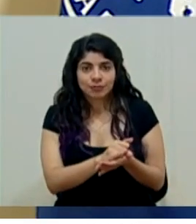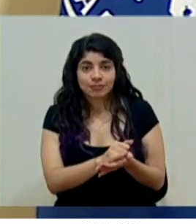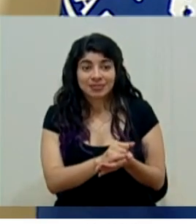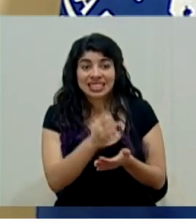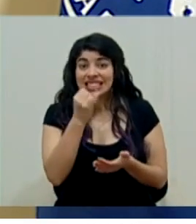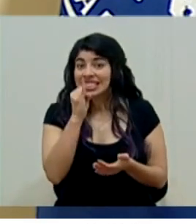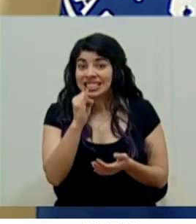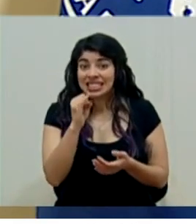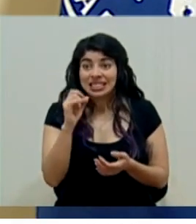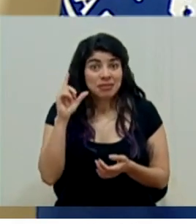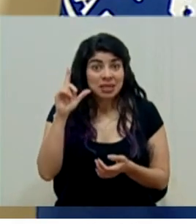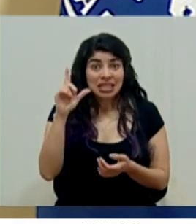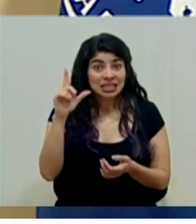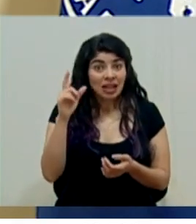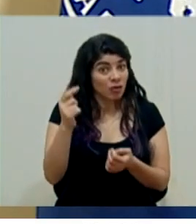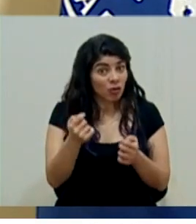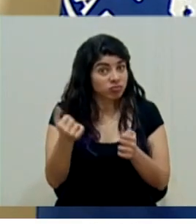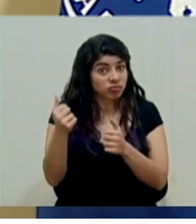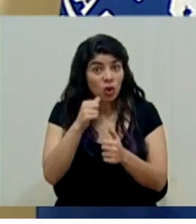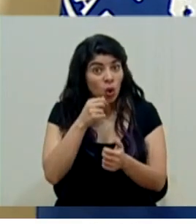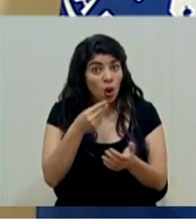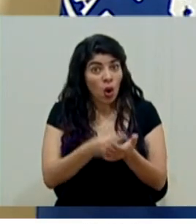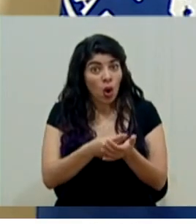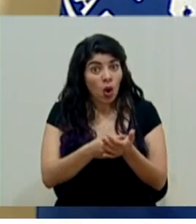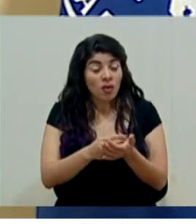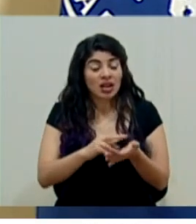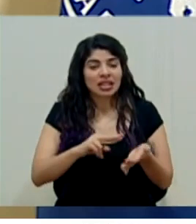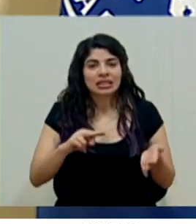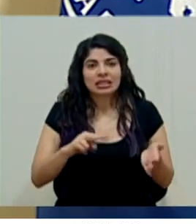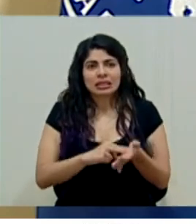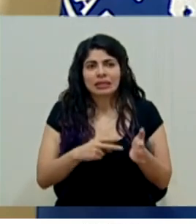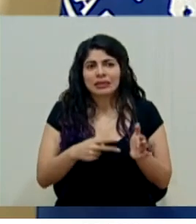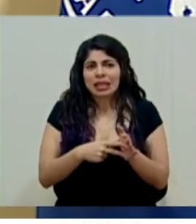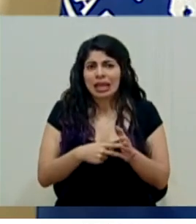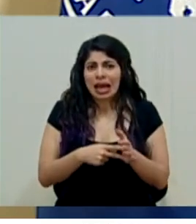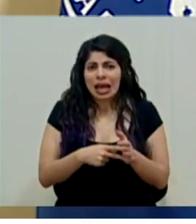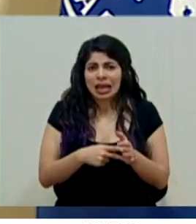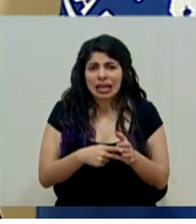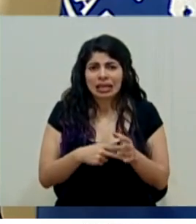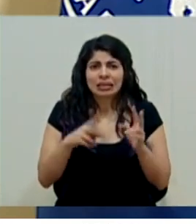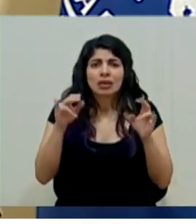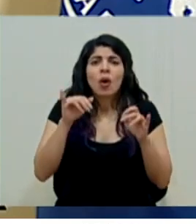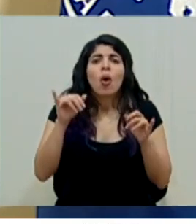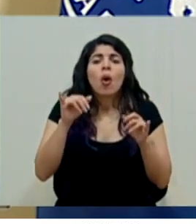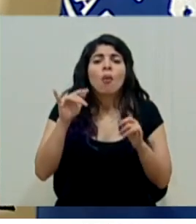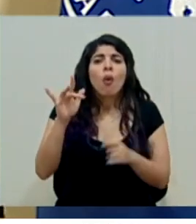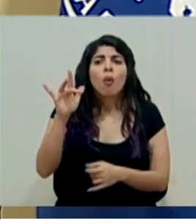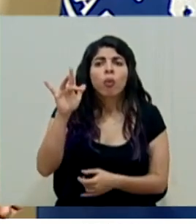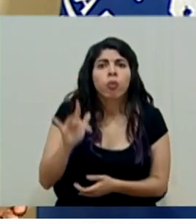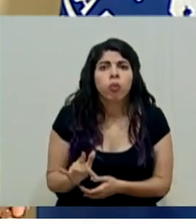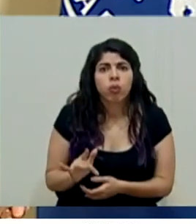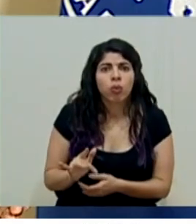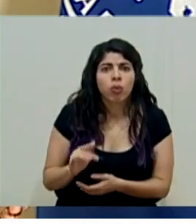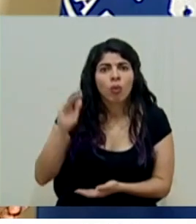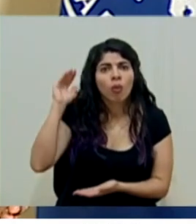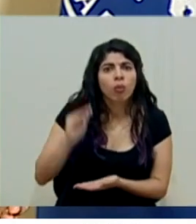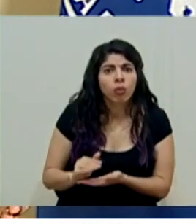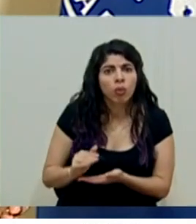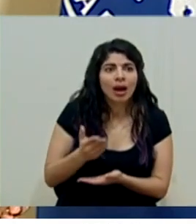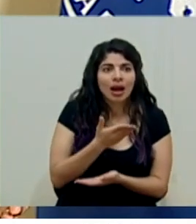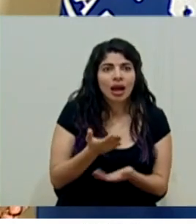El no hacer el cobro del marchamo generaría un, comillas, hueco ya mayor del que tenemos hoy.